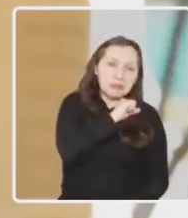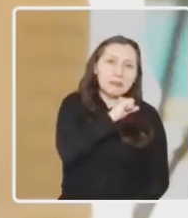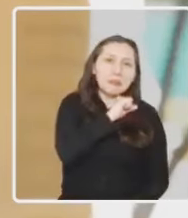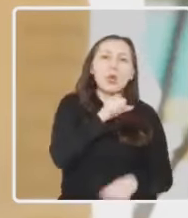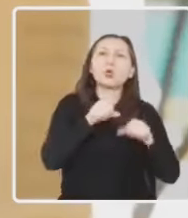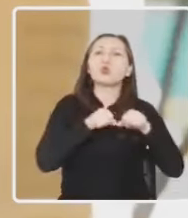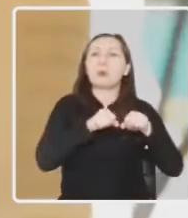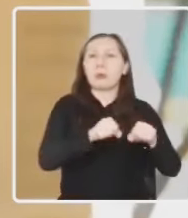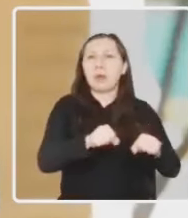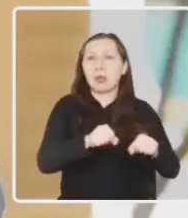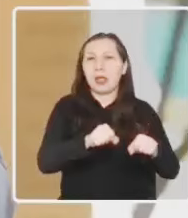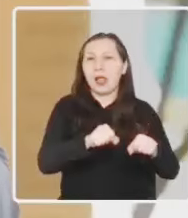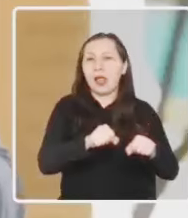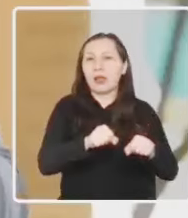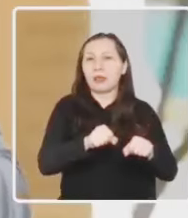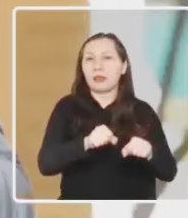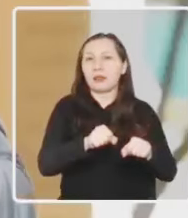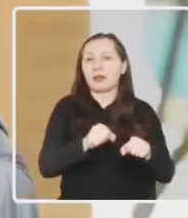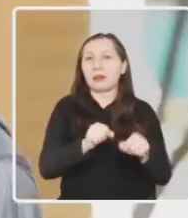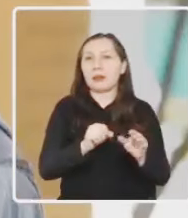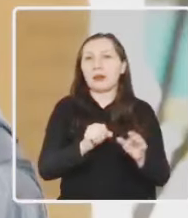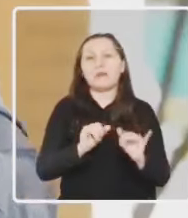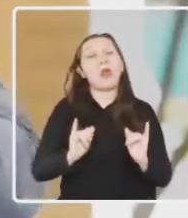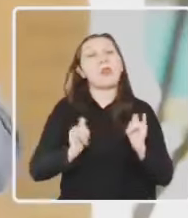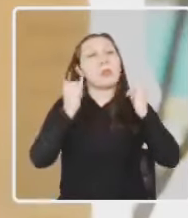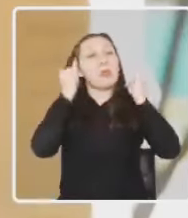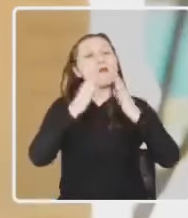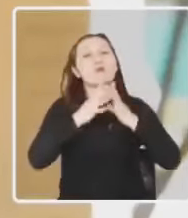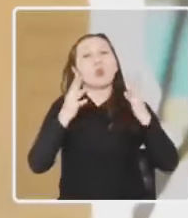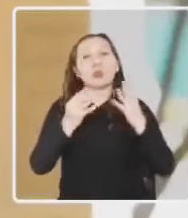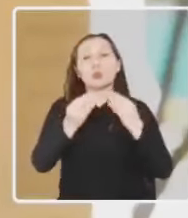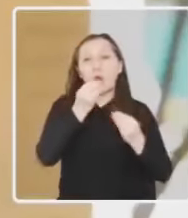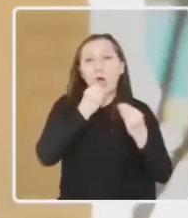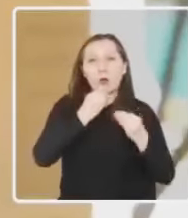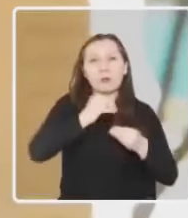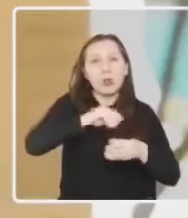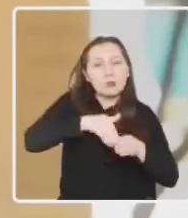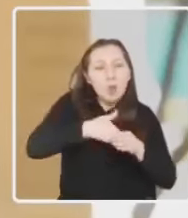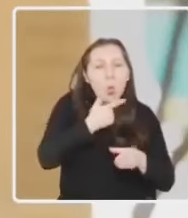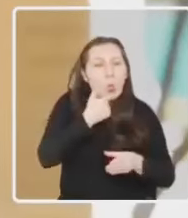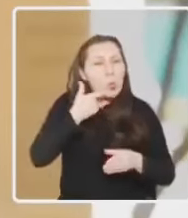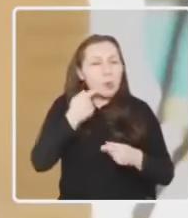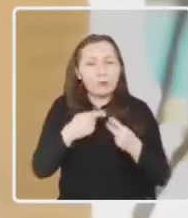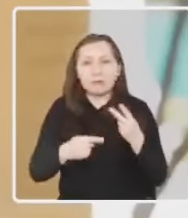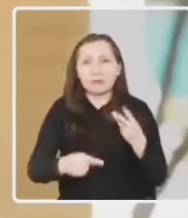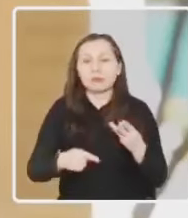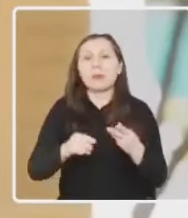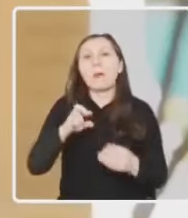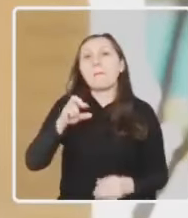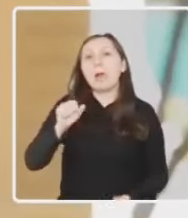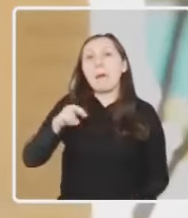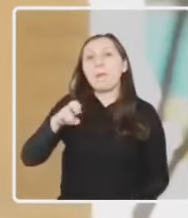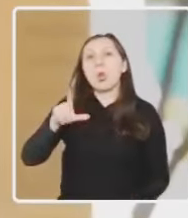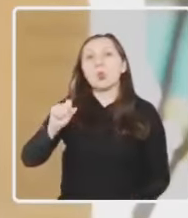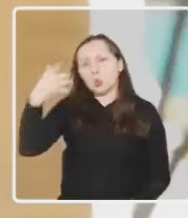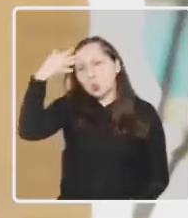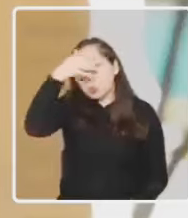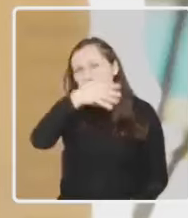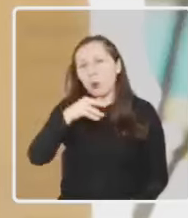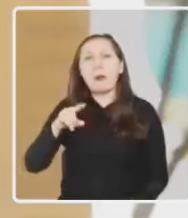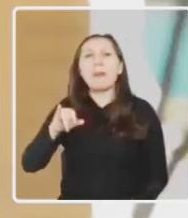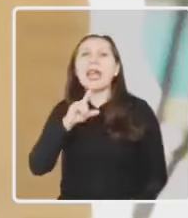un supermercado y disfrutaba mucho comiéndose las mermeladas y esas cosas. Bueno, todos los papeluchos, Papadito